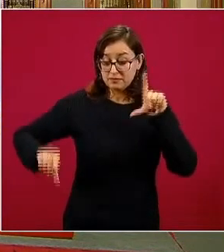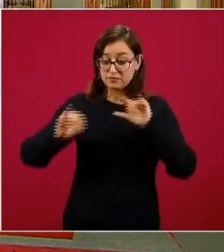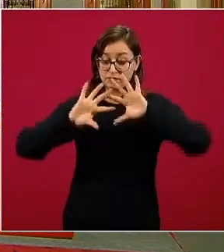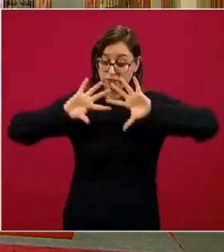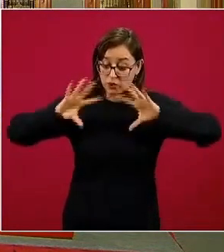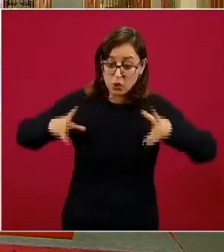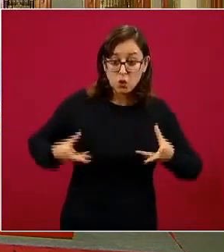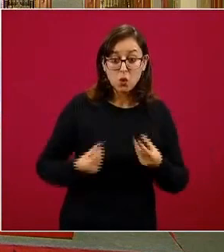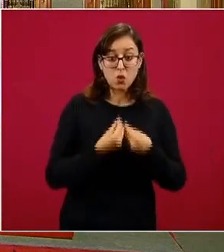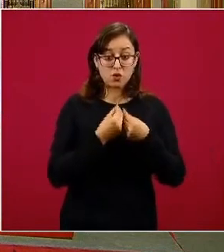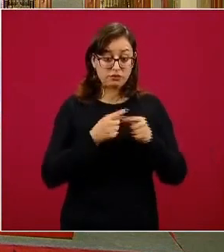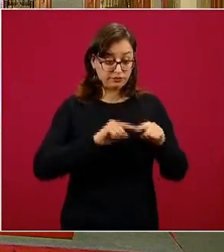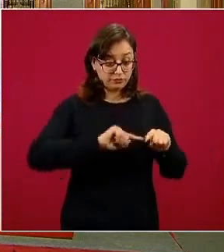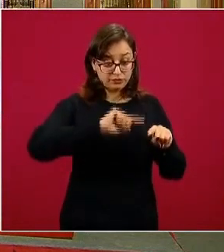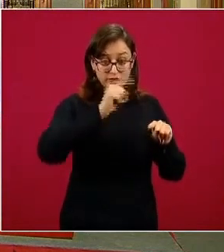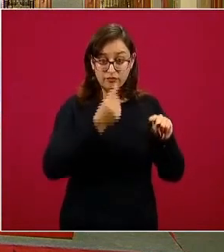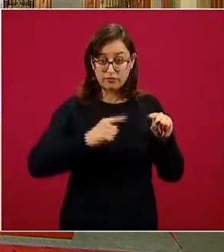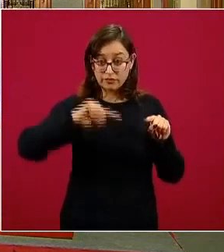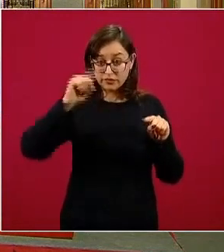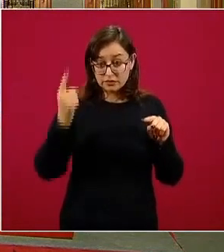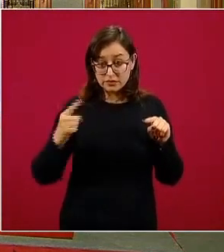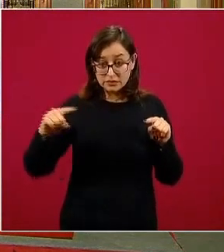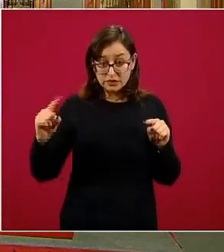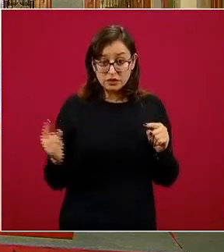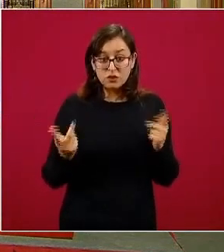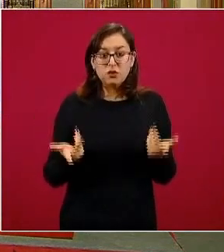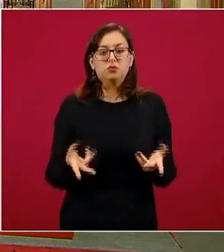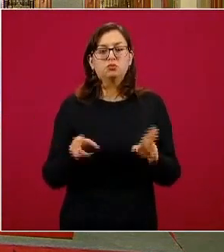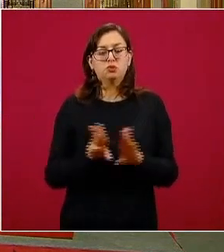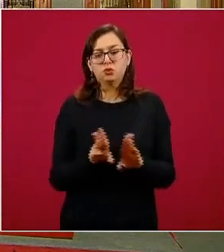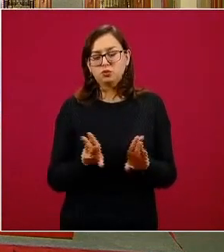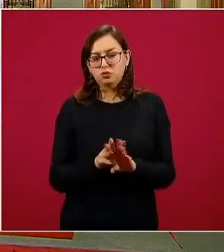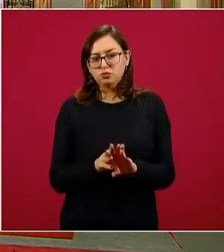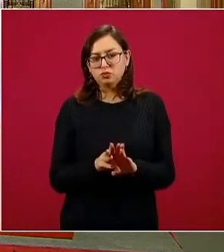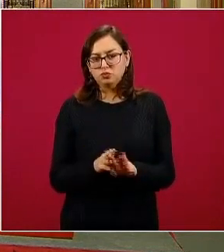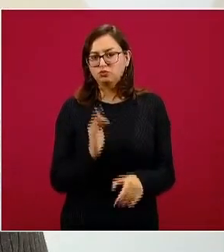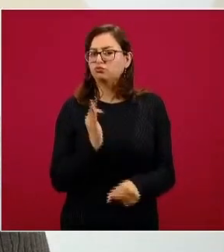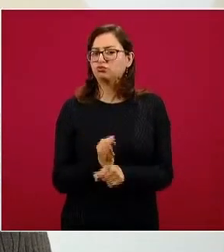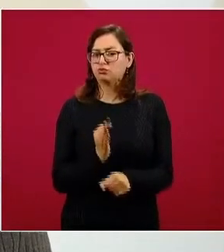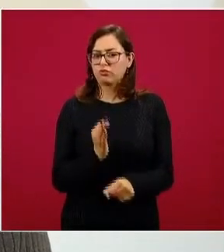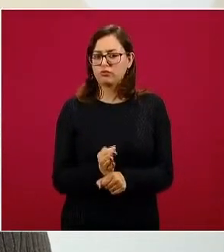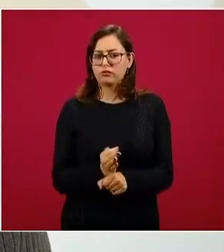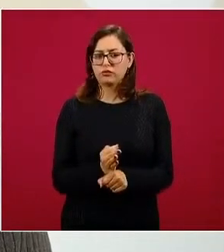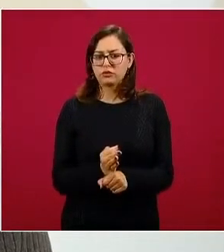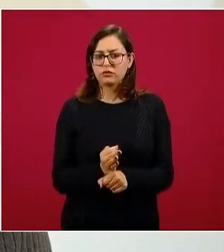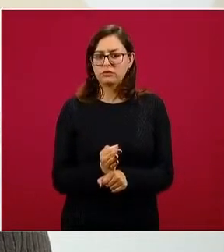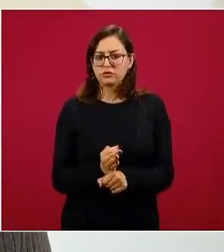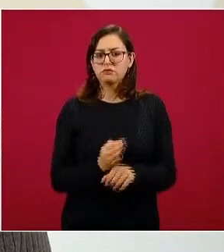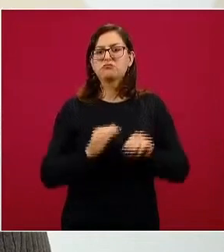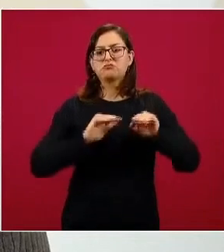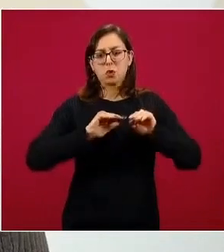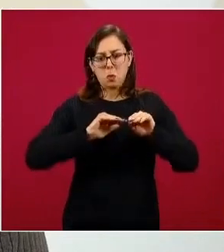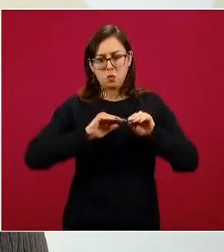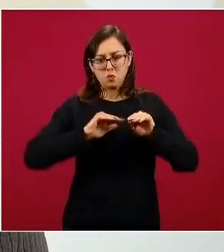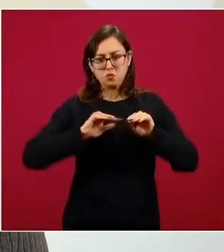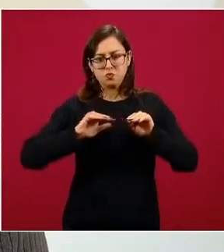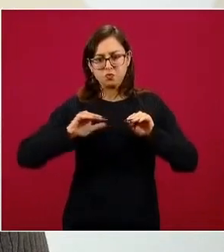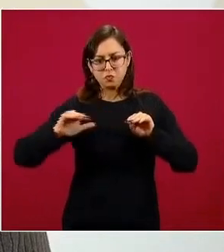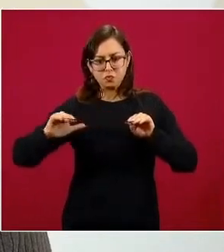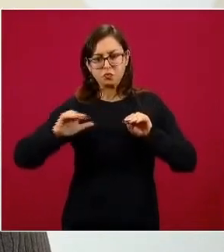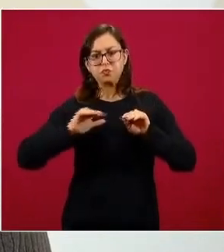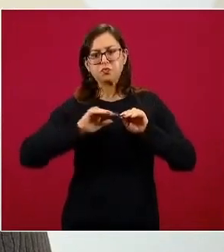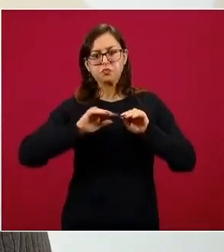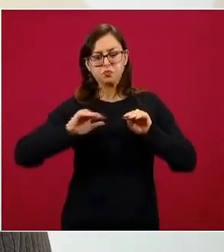comportamiento de la curva epidémica nacional, estaríamos hablando que nos encontramos en una meseta